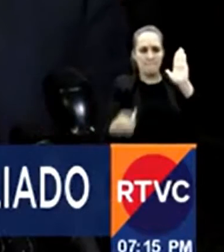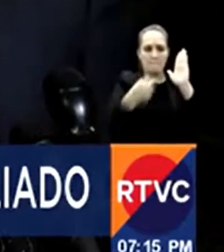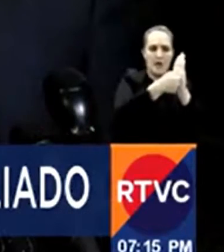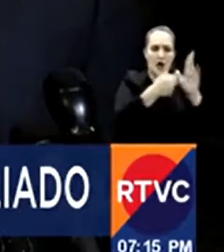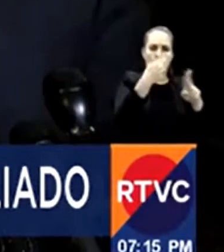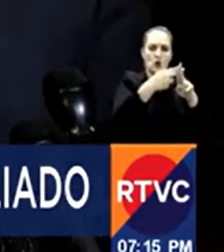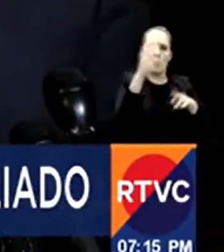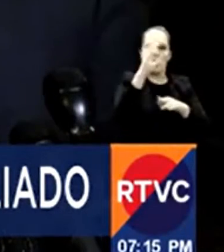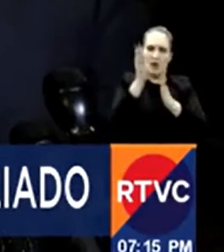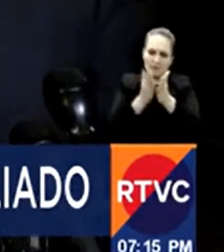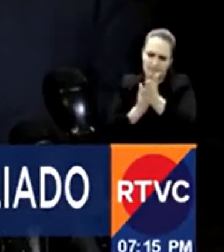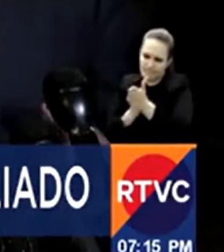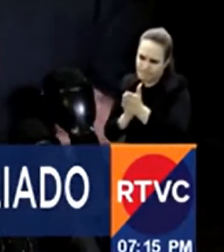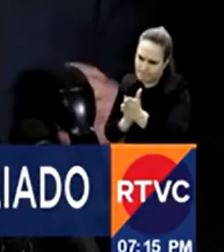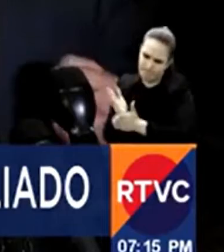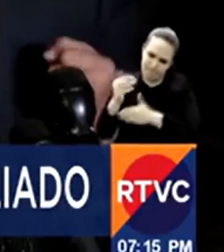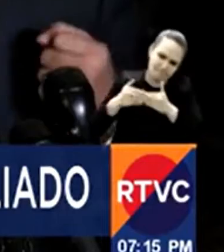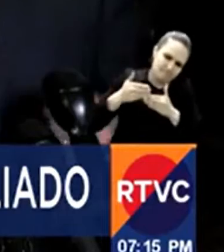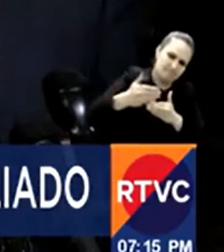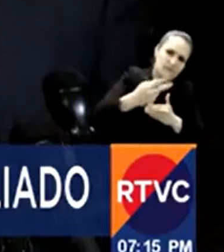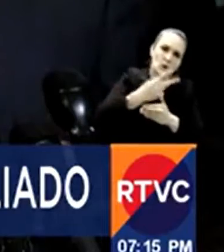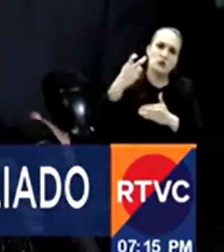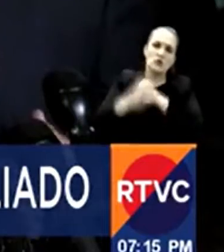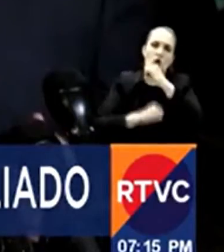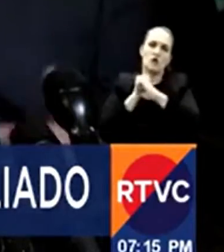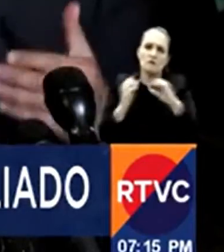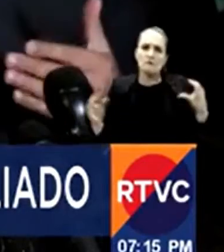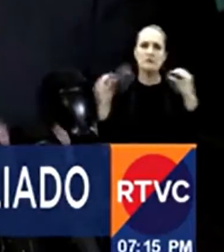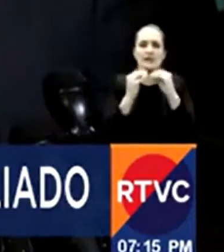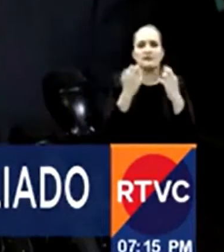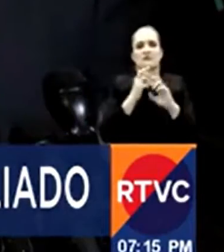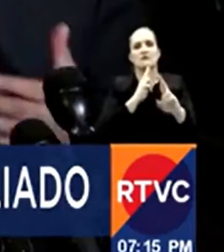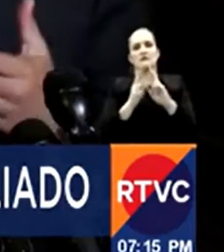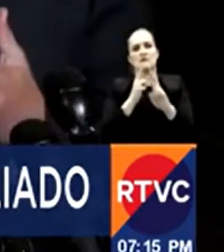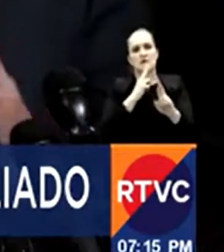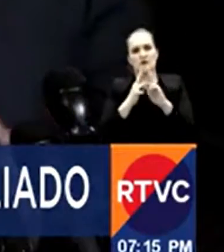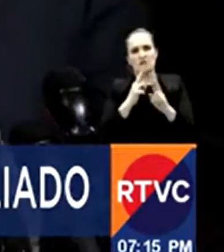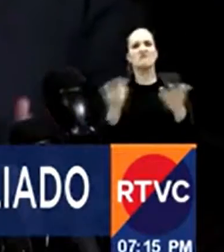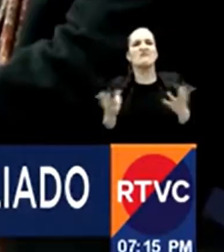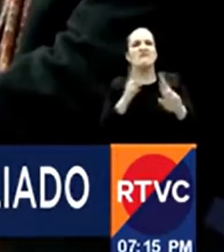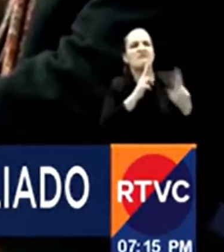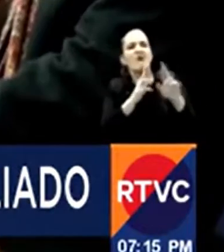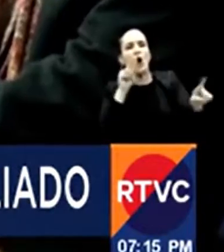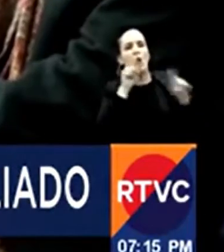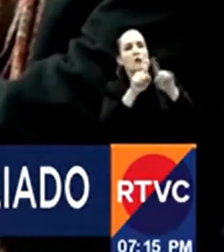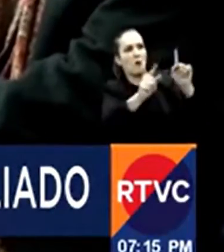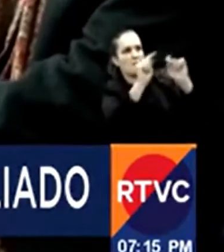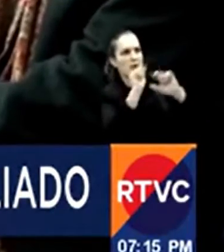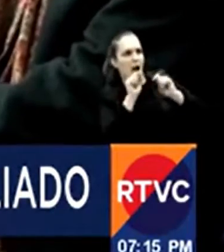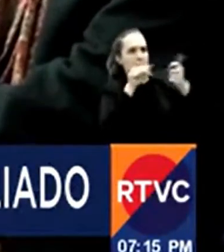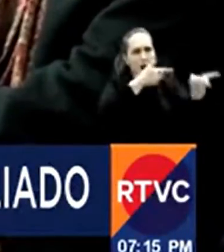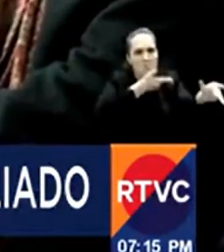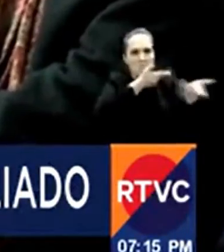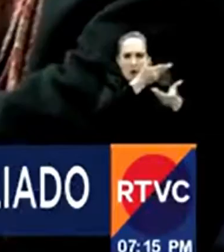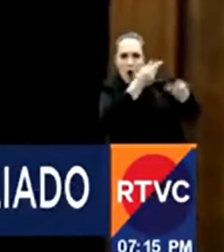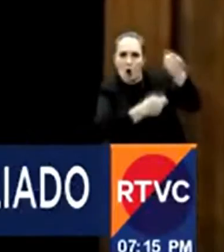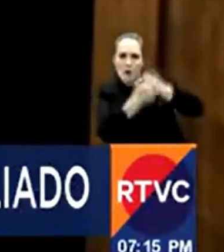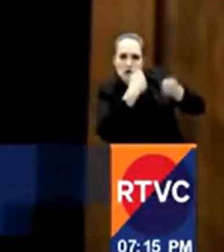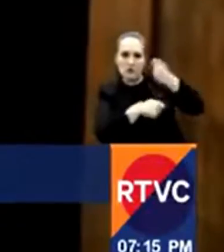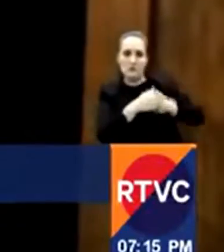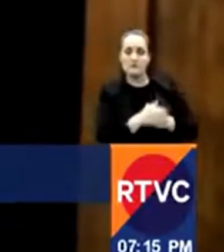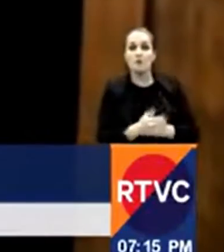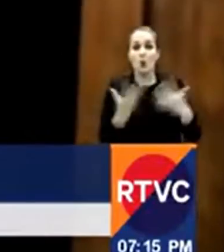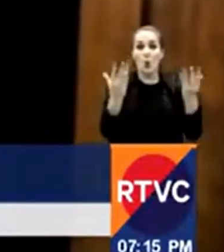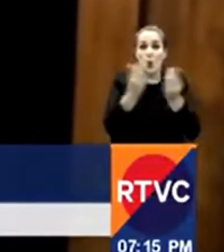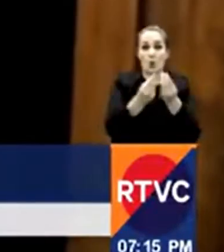por 200 años más una relación que en inversión, en comercio. Los congresistas mostraron su respaldo